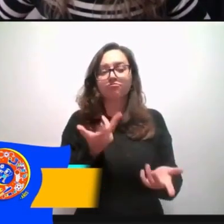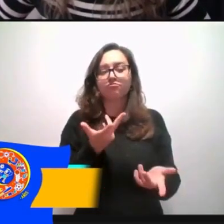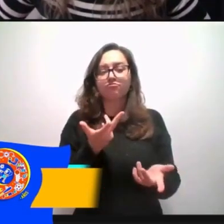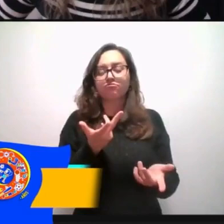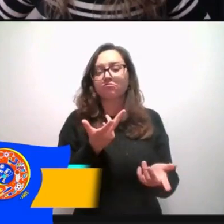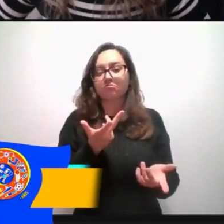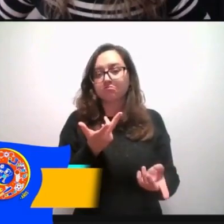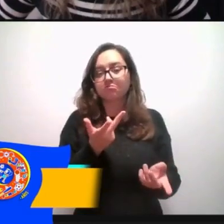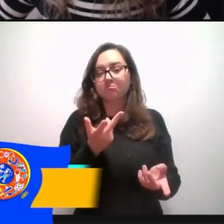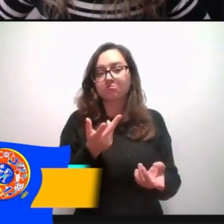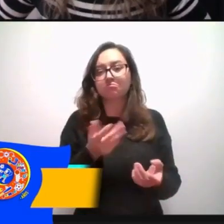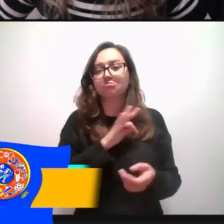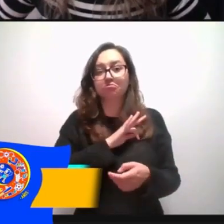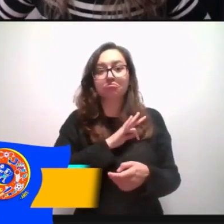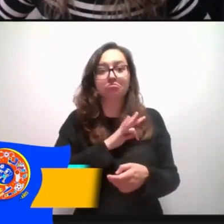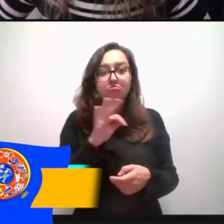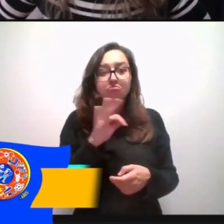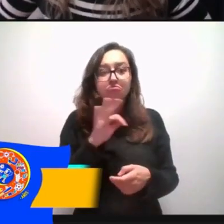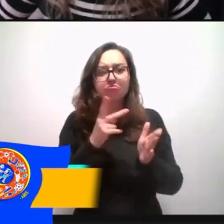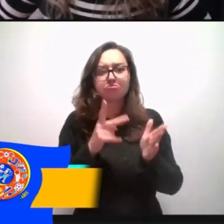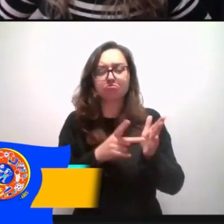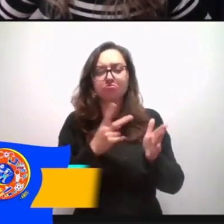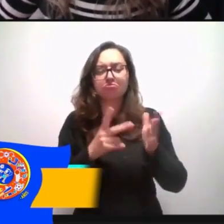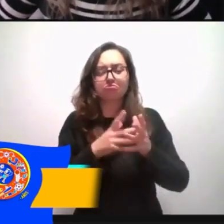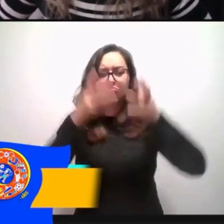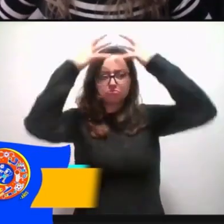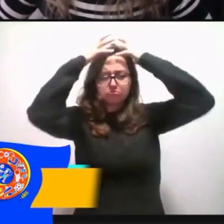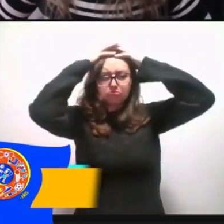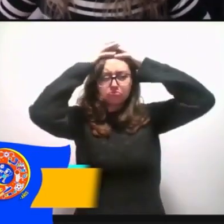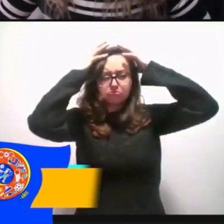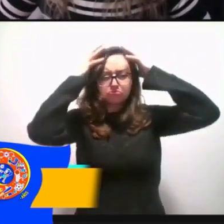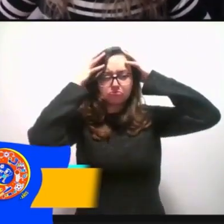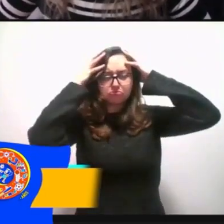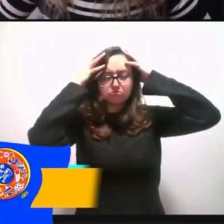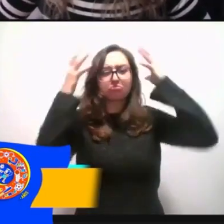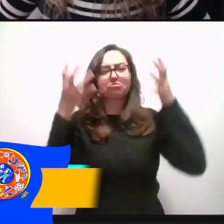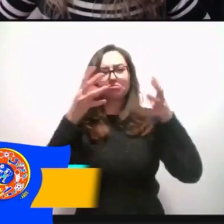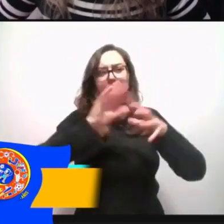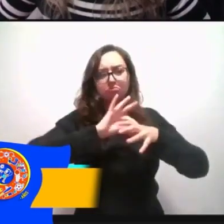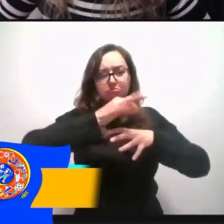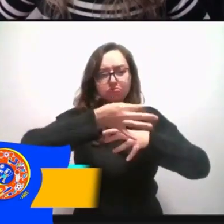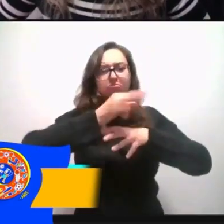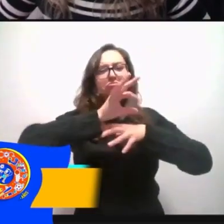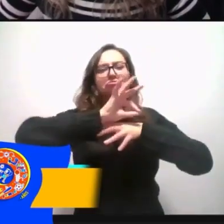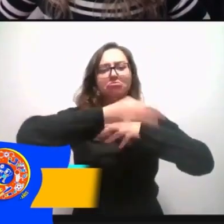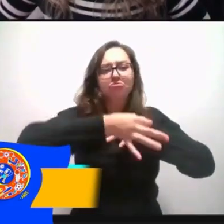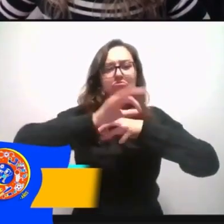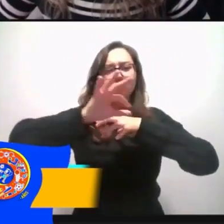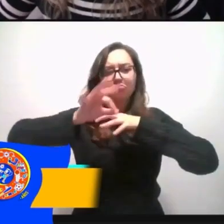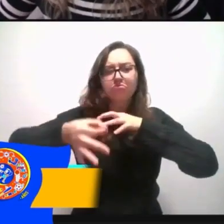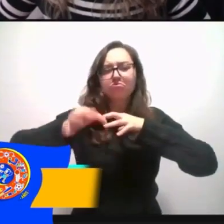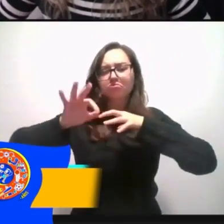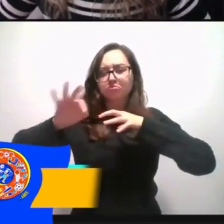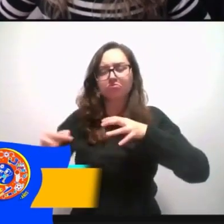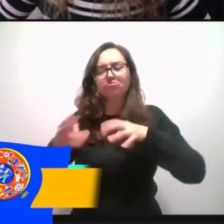3/4 partes del cráneo, la tabla externa, dejarla interna, seguir el cerebro bien protegido y contar con una gran